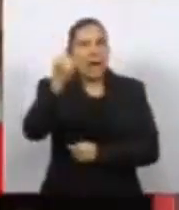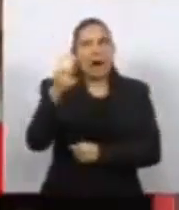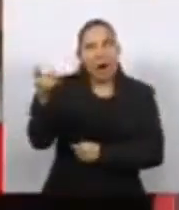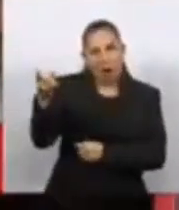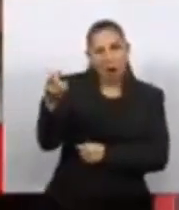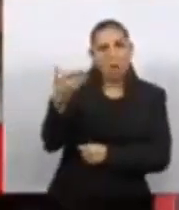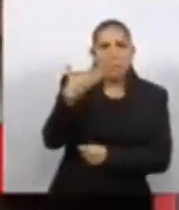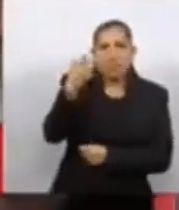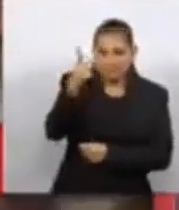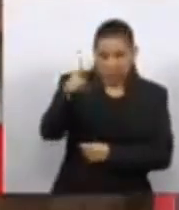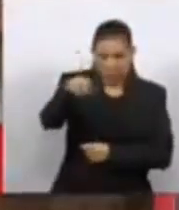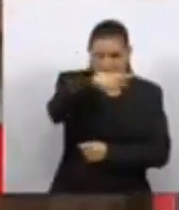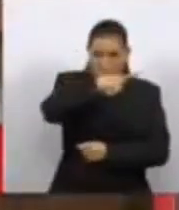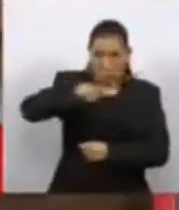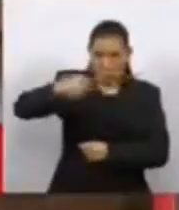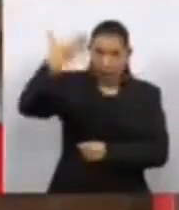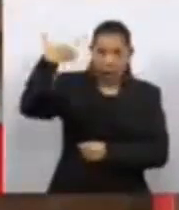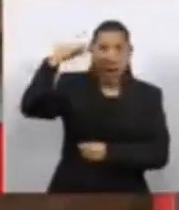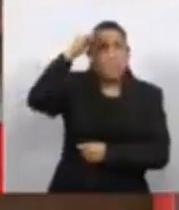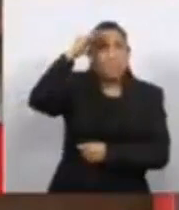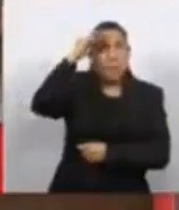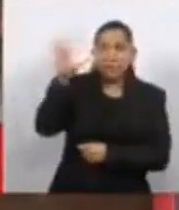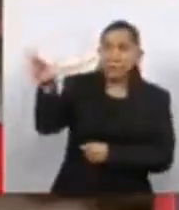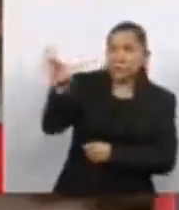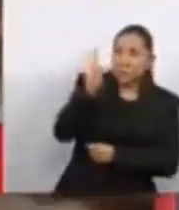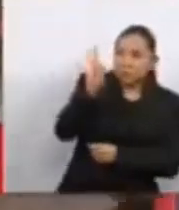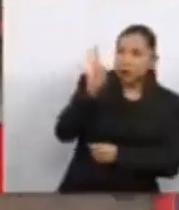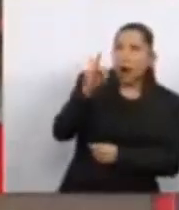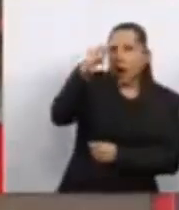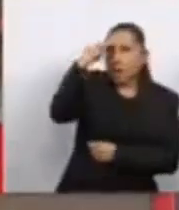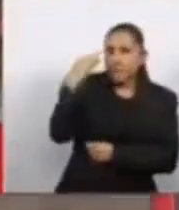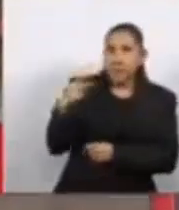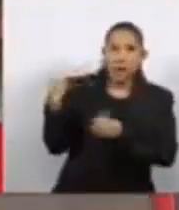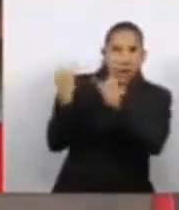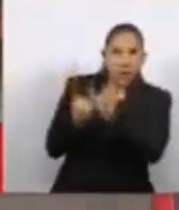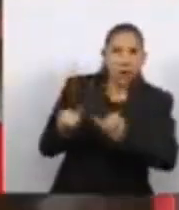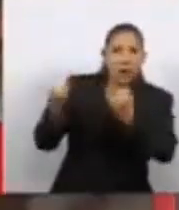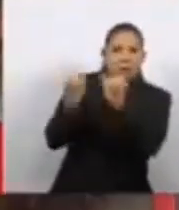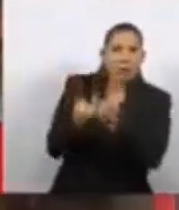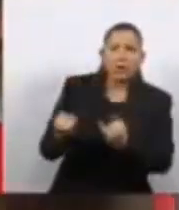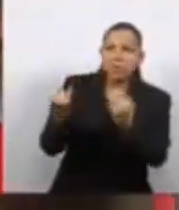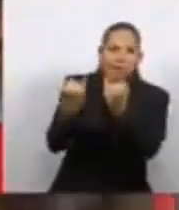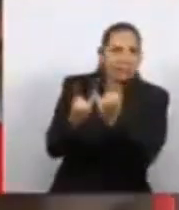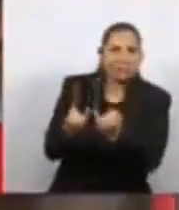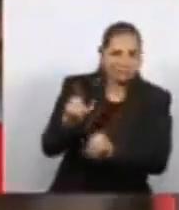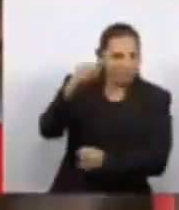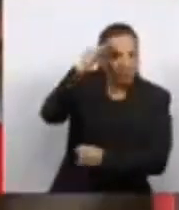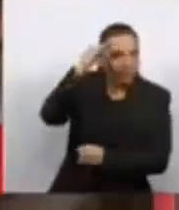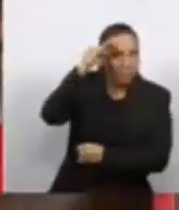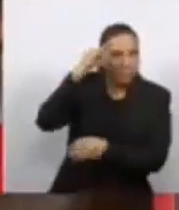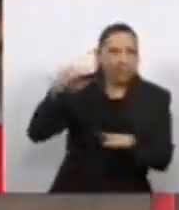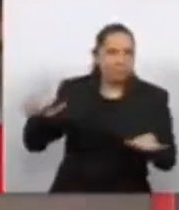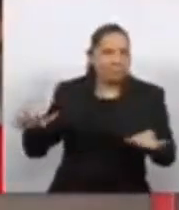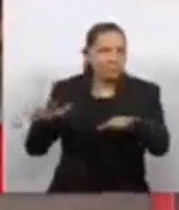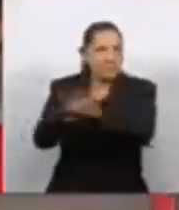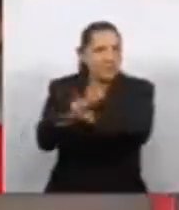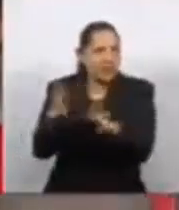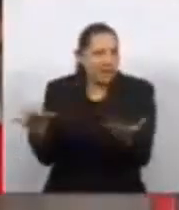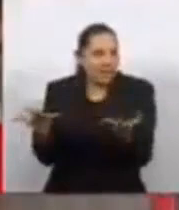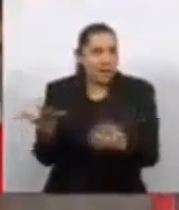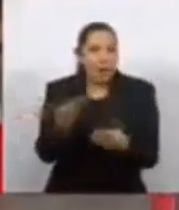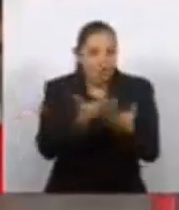entonces es el mismo que el México de hoy. Como si la pandemia no hubiera alterado drásticamente nuestra